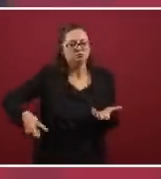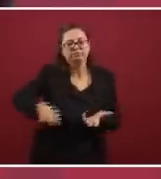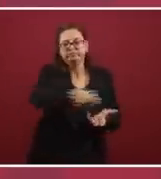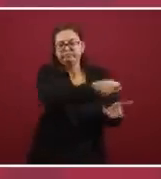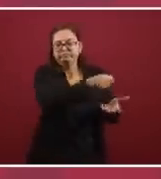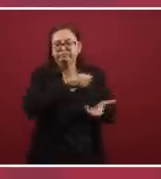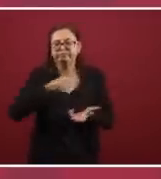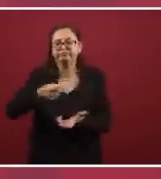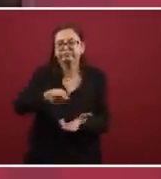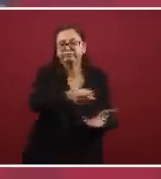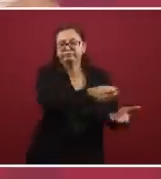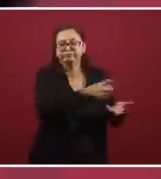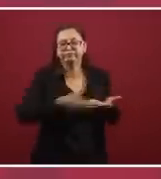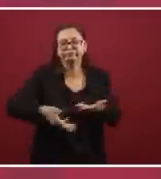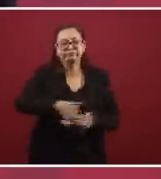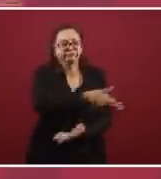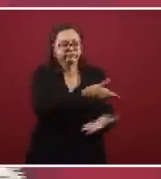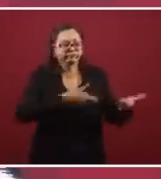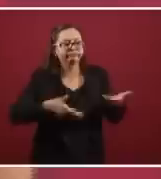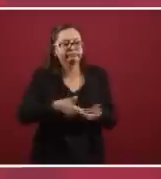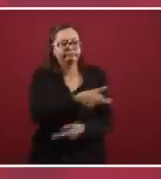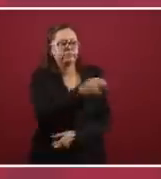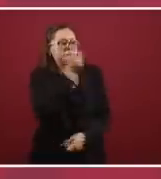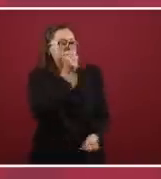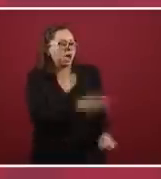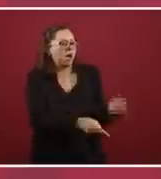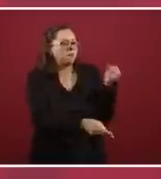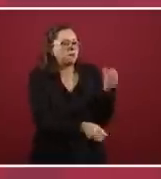para financiar privilegios